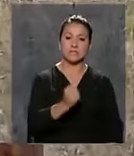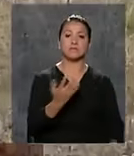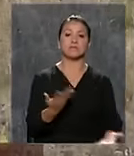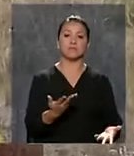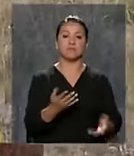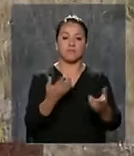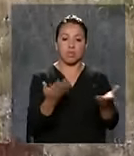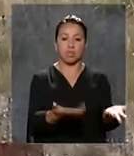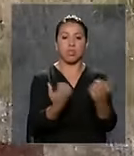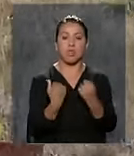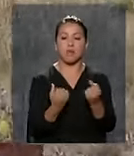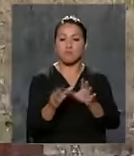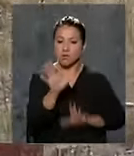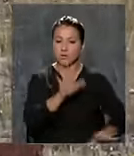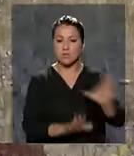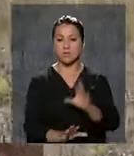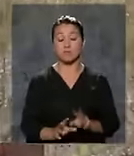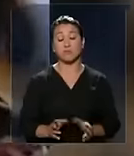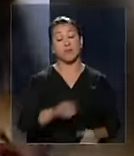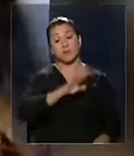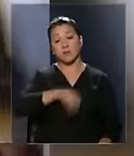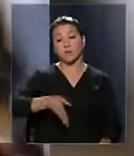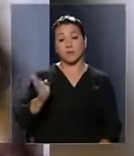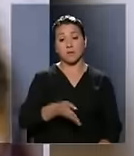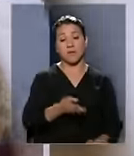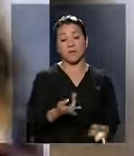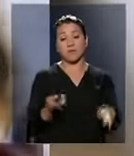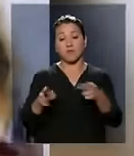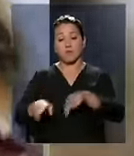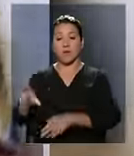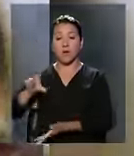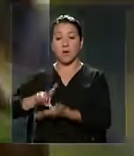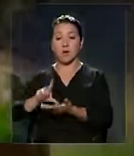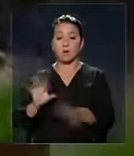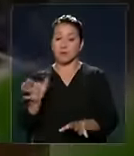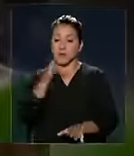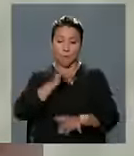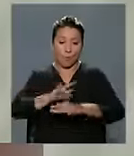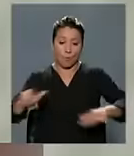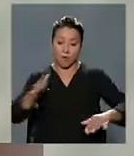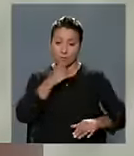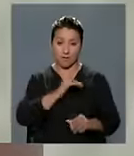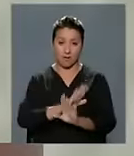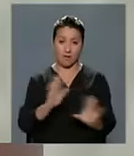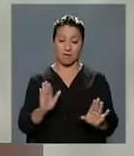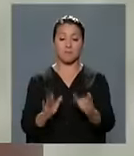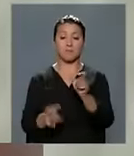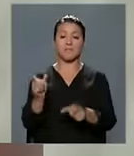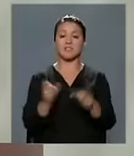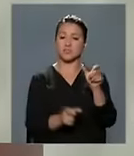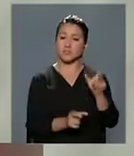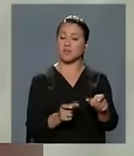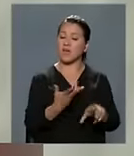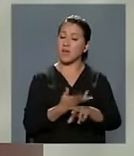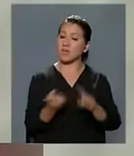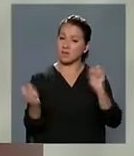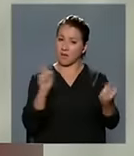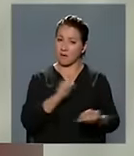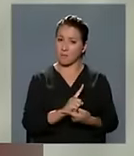protección. Posiblemente nunca más puedan volver a su hábitat porque ya no existe. Para la ciudadanía se vienen